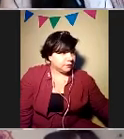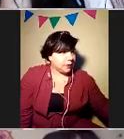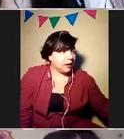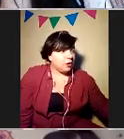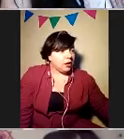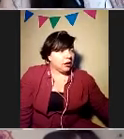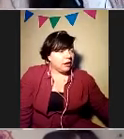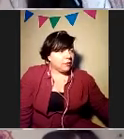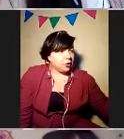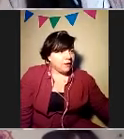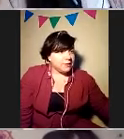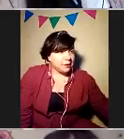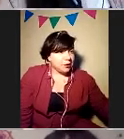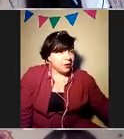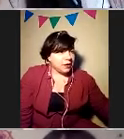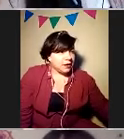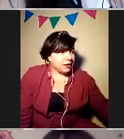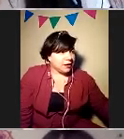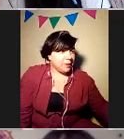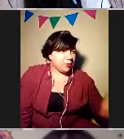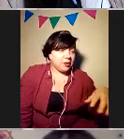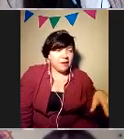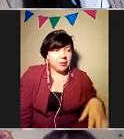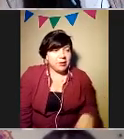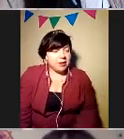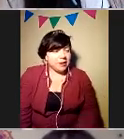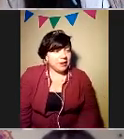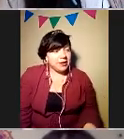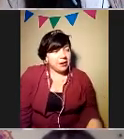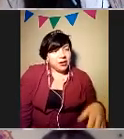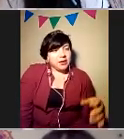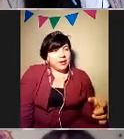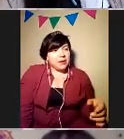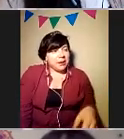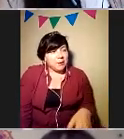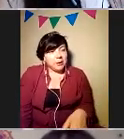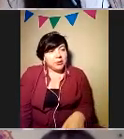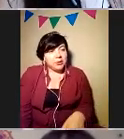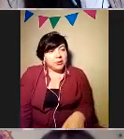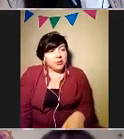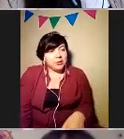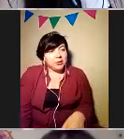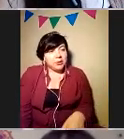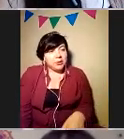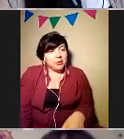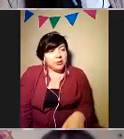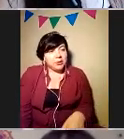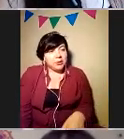Claro, y bueno, avanzamos a la diapo donde hablamos de que claro, aquí está el tema del